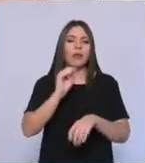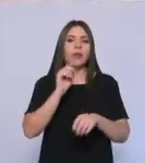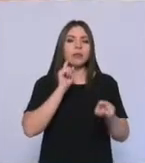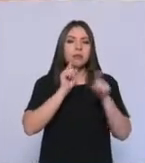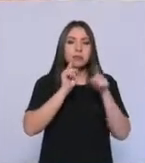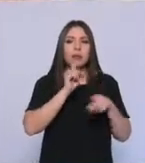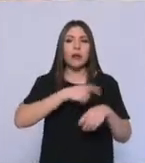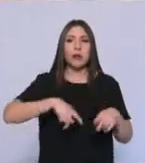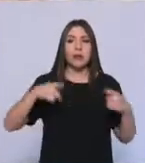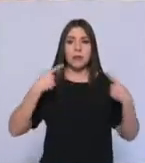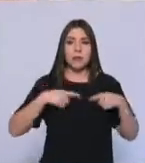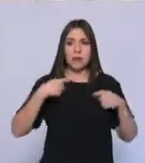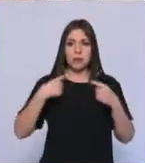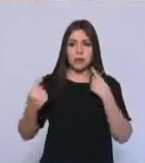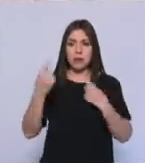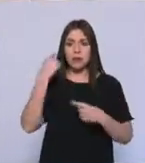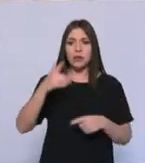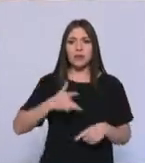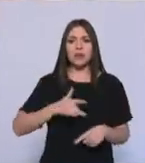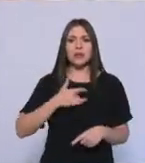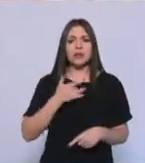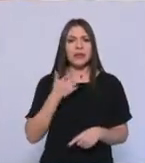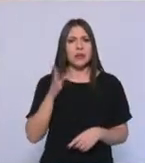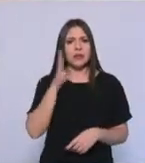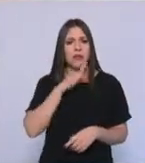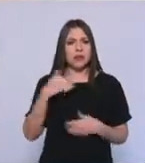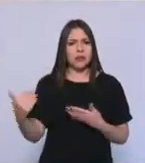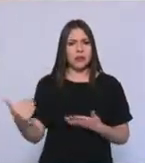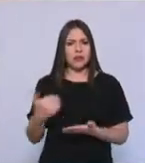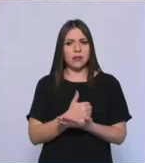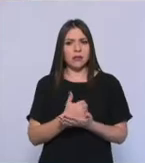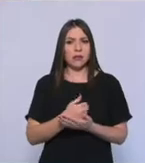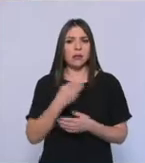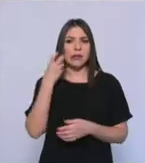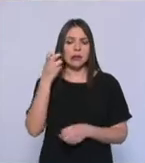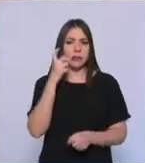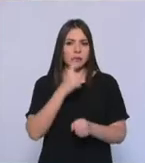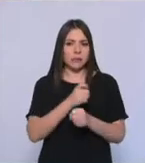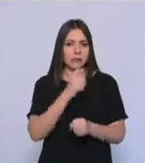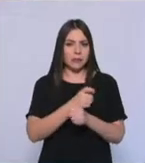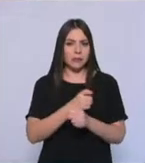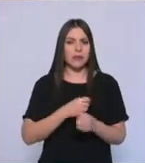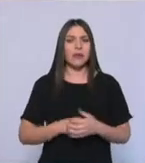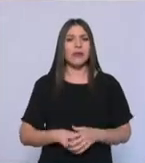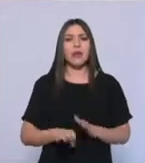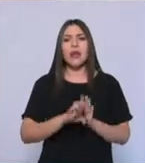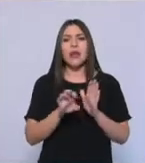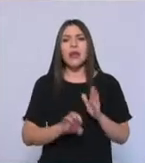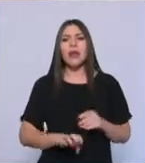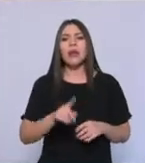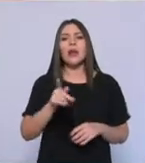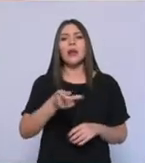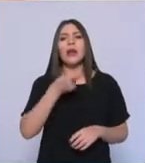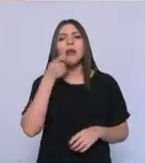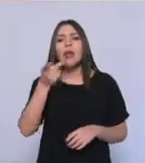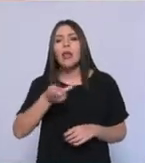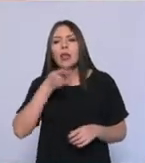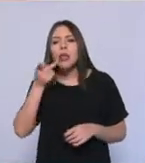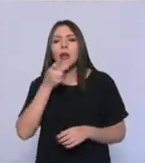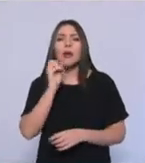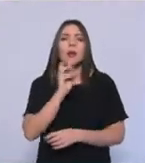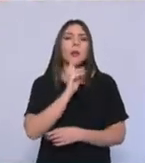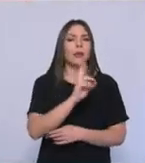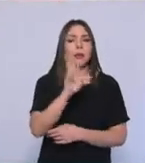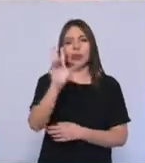se sienta agredida. Entonces, ese sería como los requisitos. Por sí solo un silbido o un piropo no, sino tienen que pasar estas